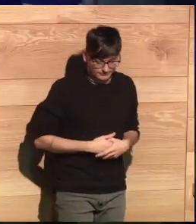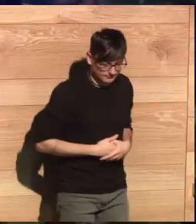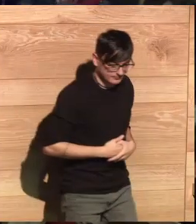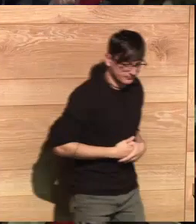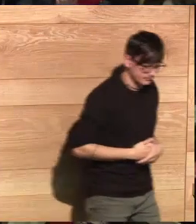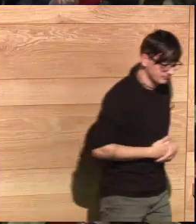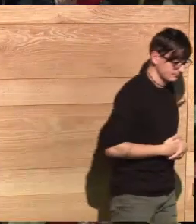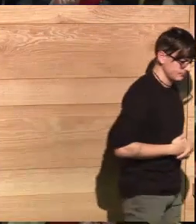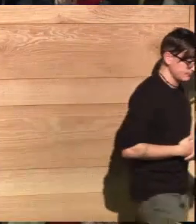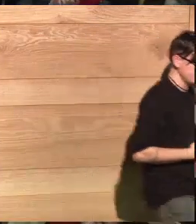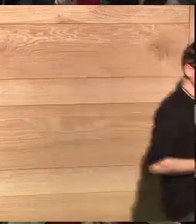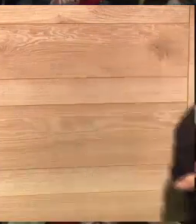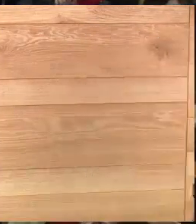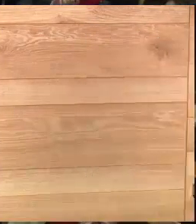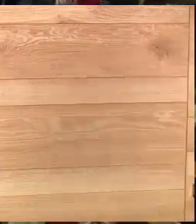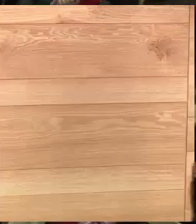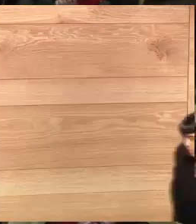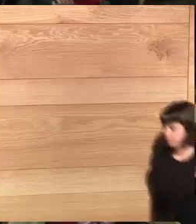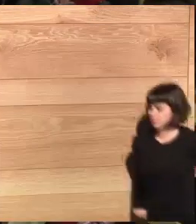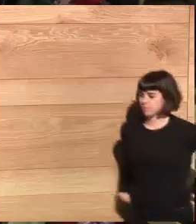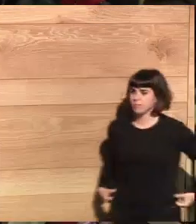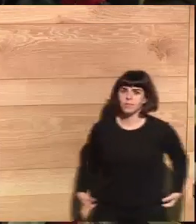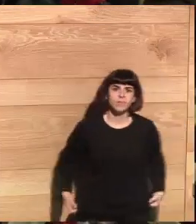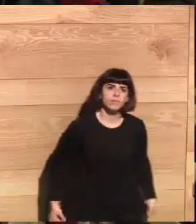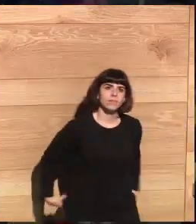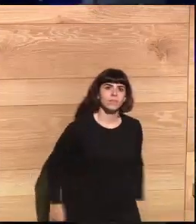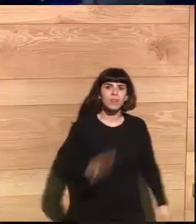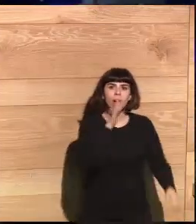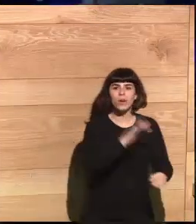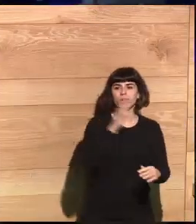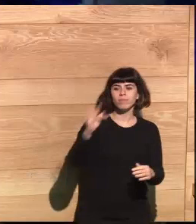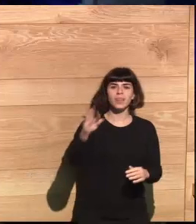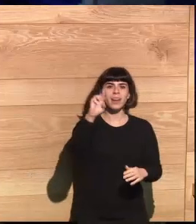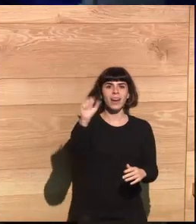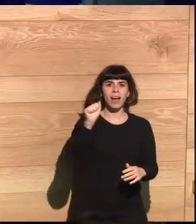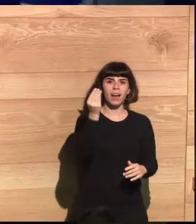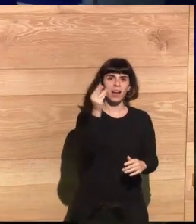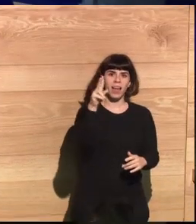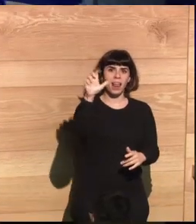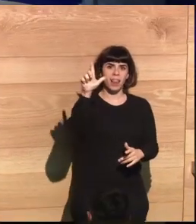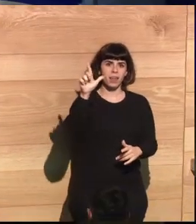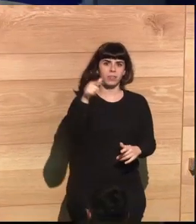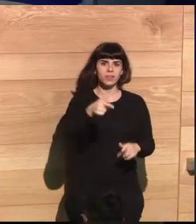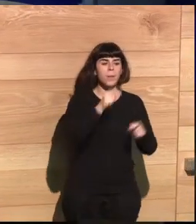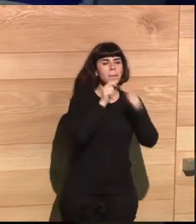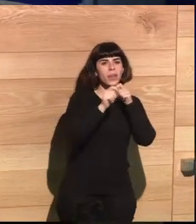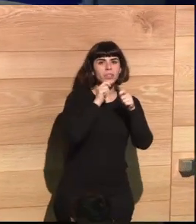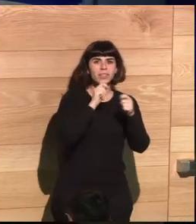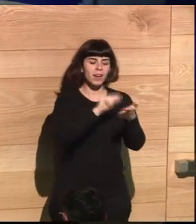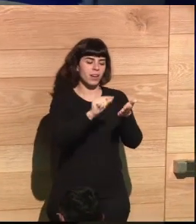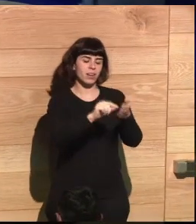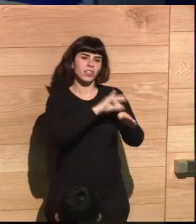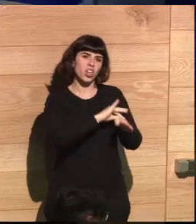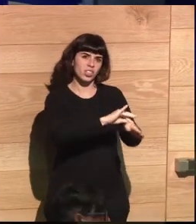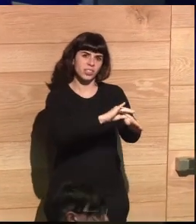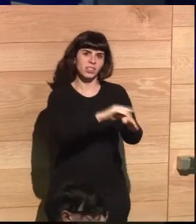Gracias, Itxaso. Pues es el turno ahora para Raquel Martos. Raquel es periodista, guionista,